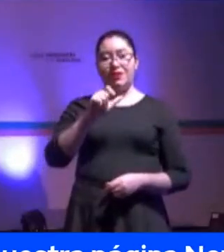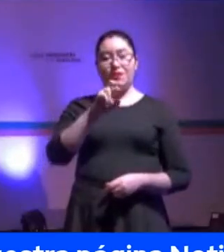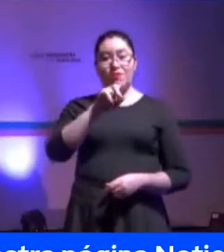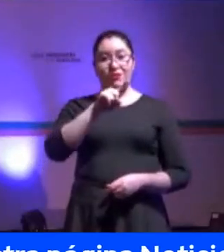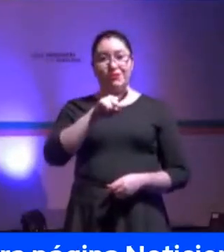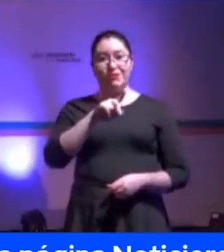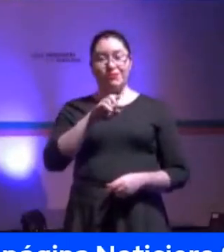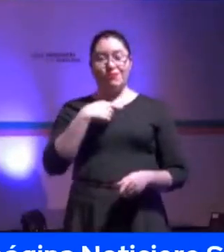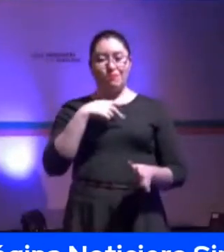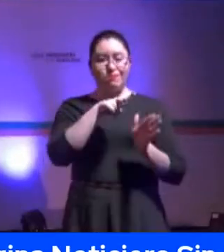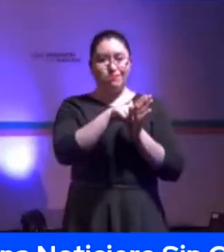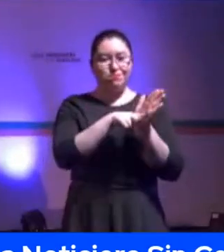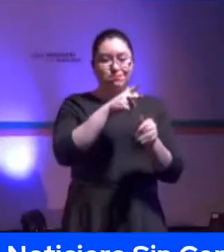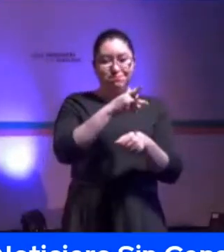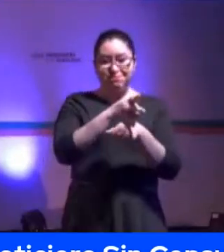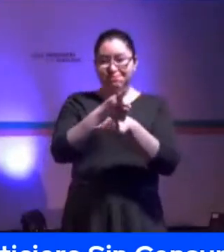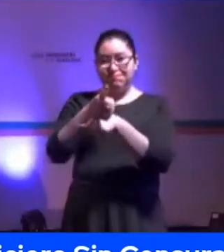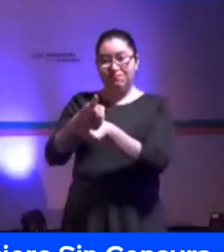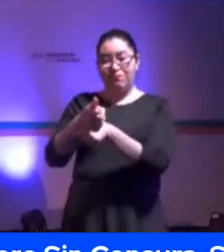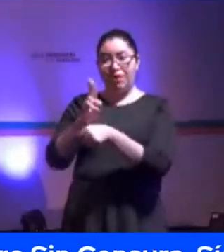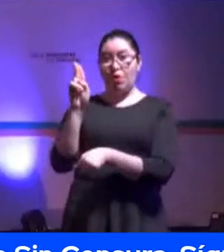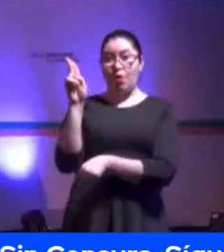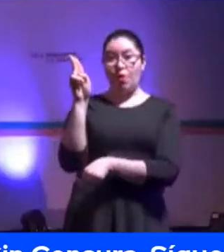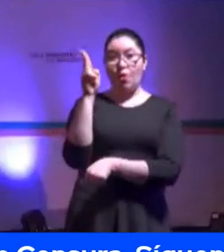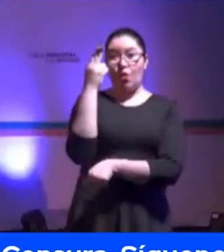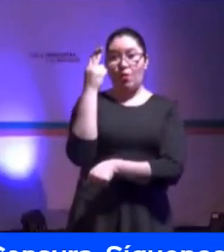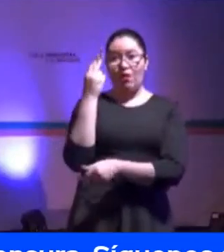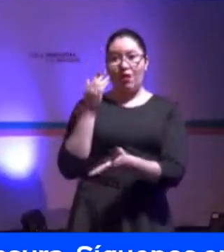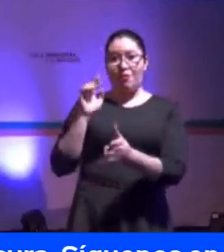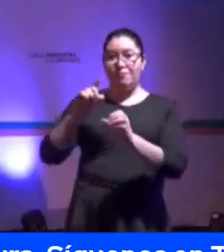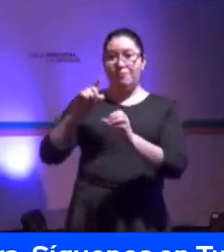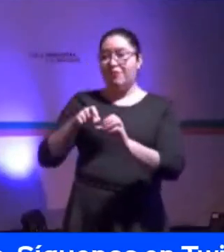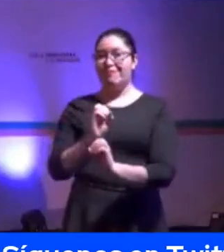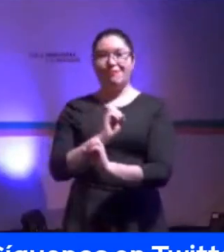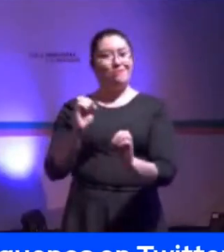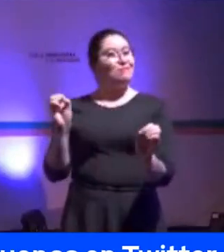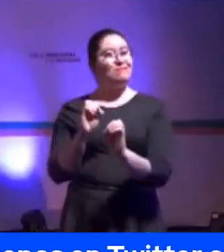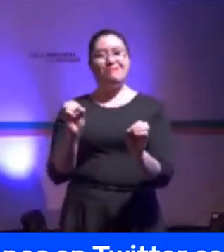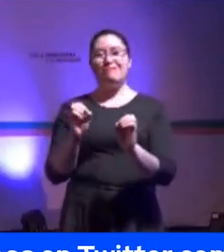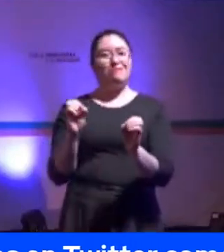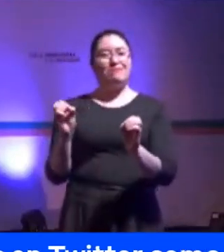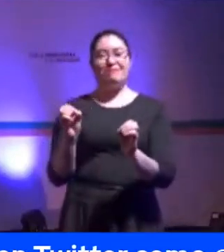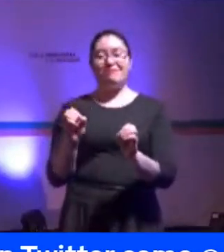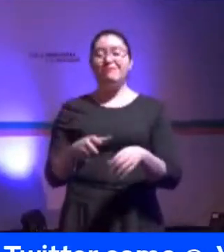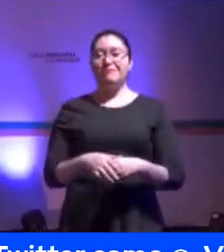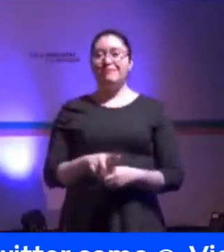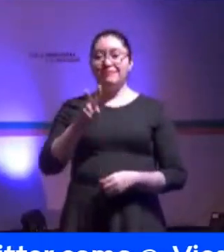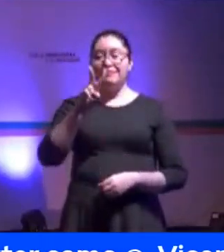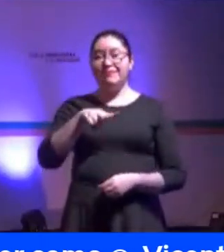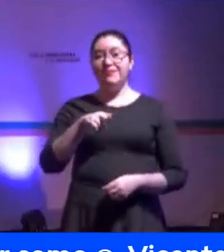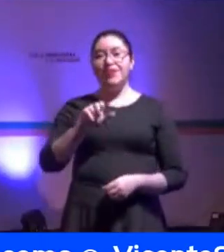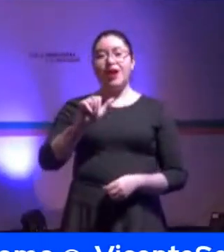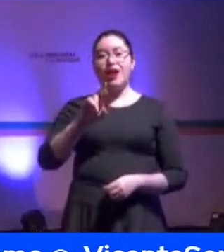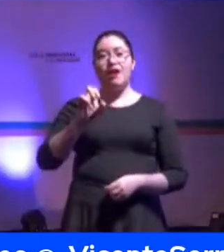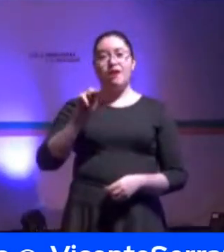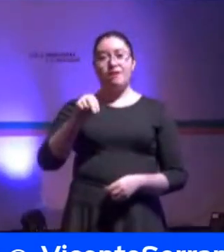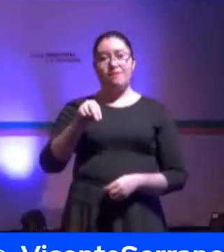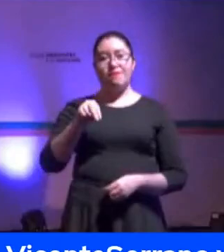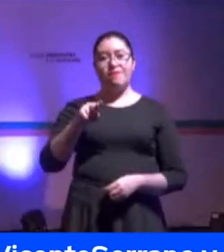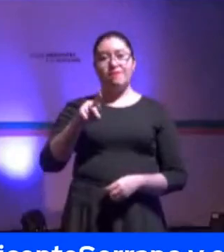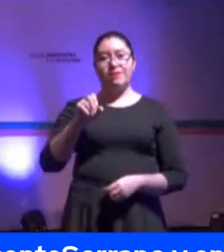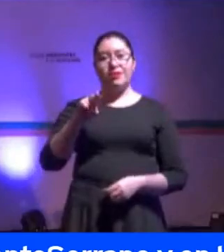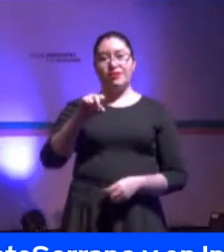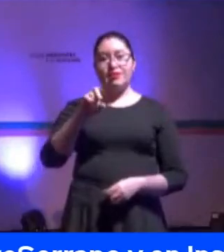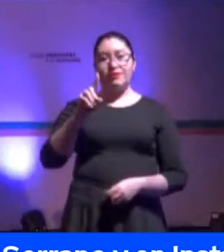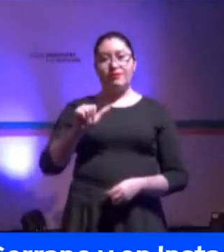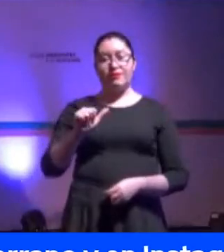Lorenzo Córdoba no vuelve a pisar en la UNAM, pero ni ebrio? ¿O qué me dicen de Aarón Pineda, quien en este